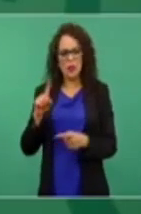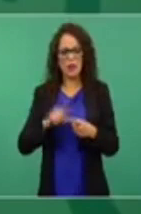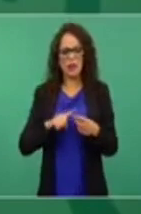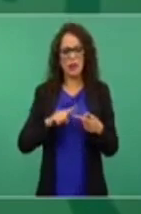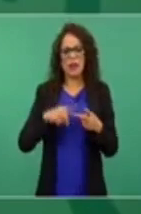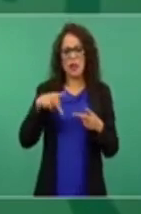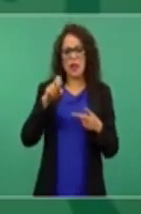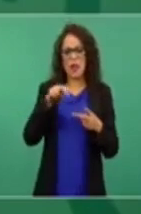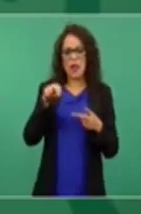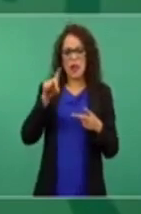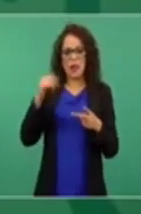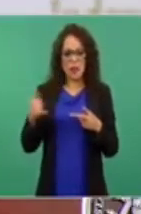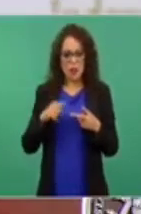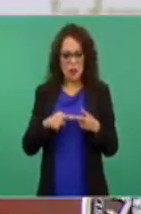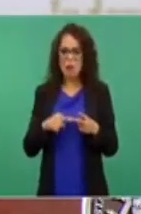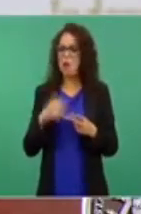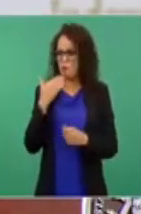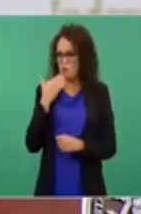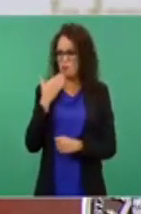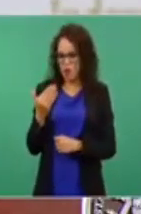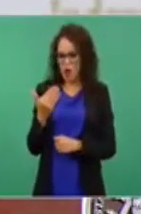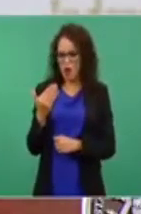se entendió bien,